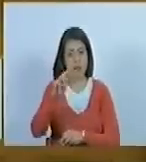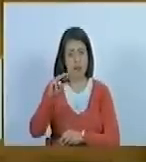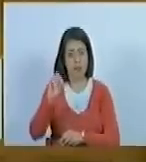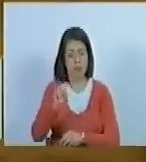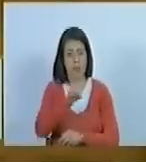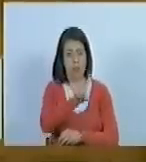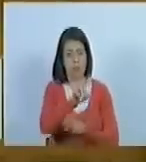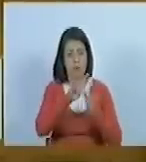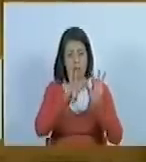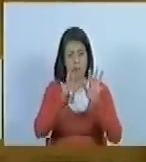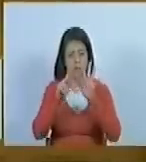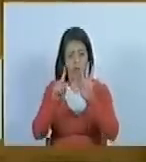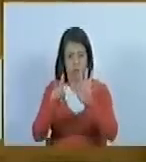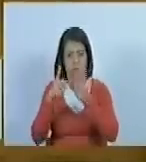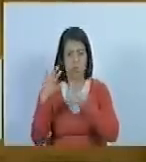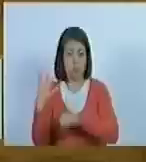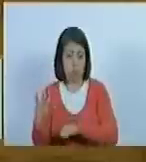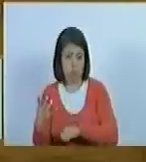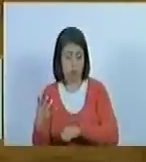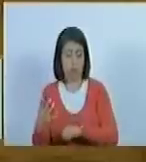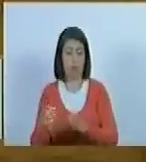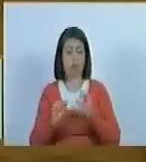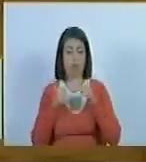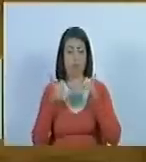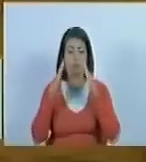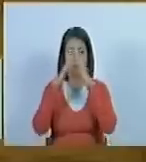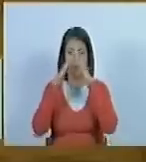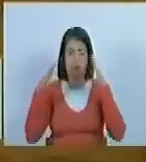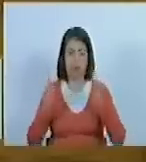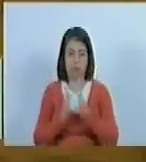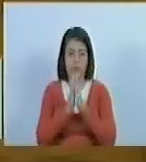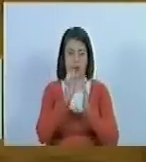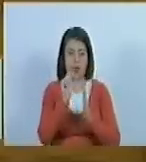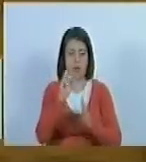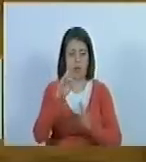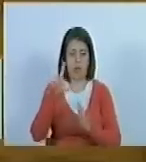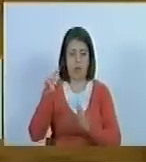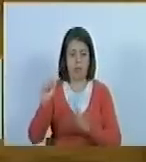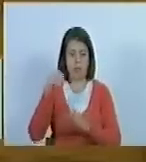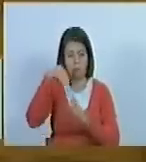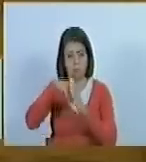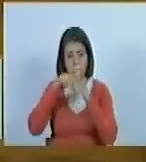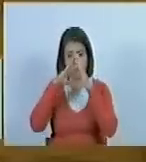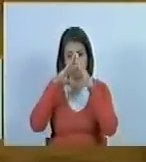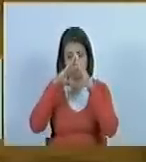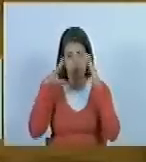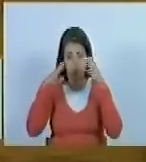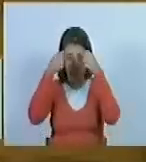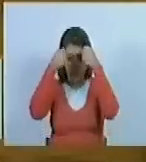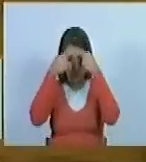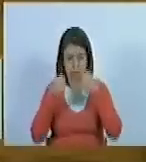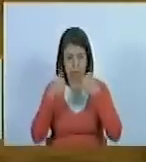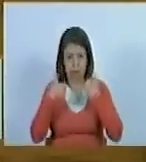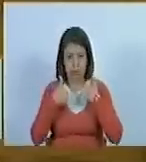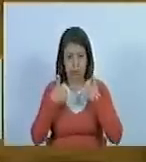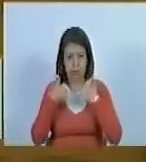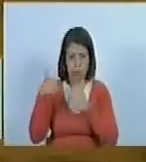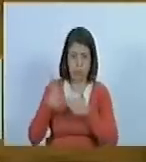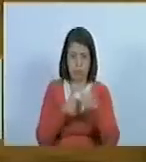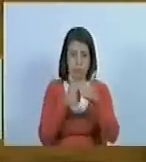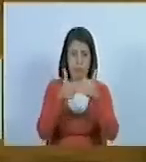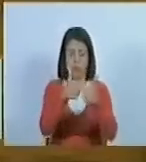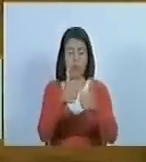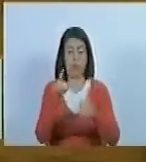en 1964 desde el cuartel San Carlos, donde se encontraba detenido como una de las miles víctimas de las